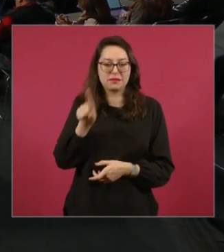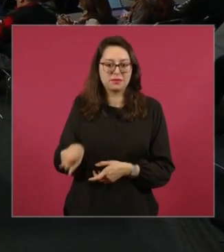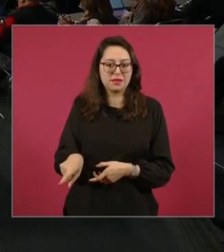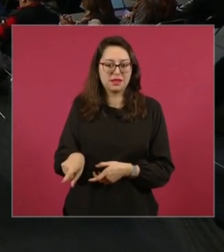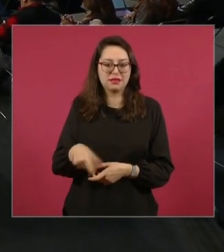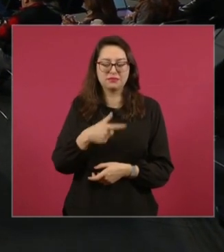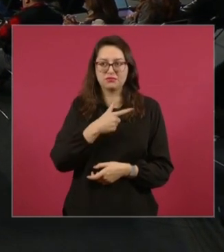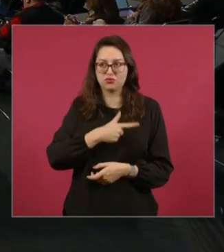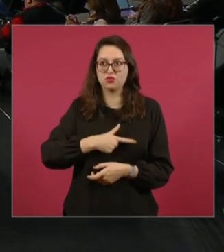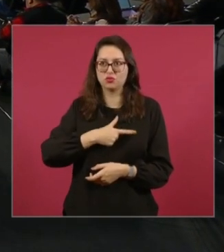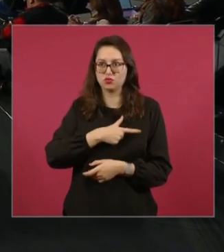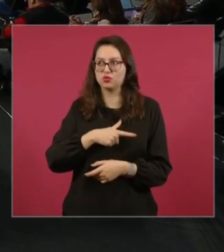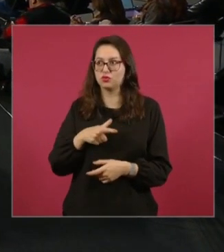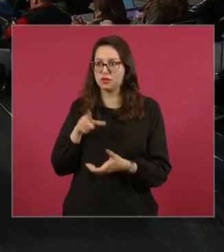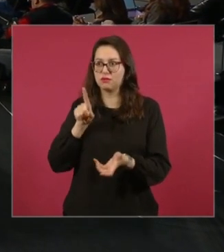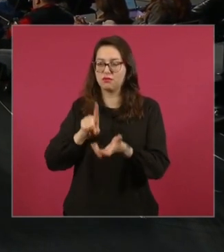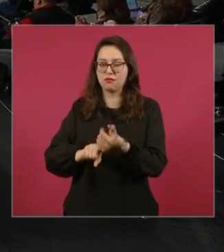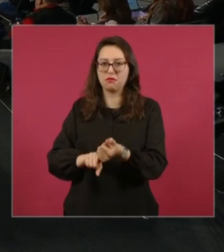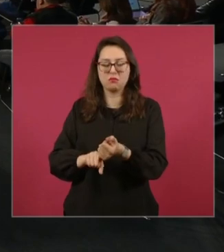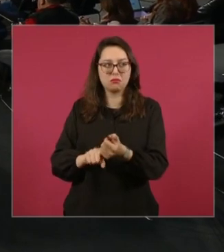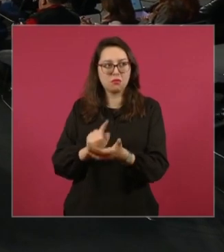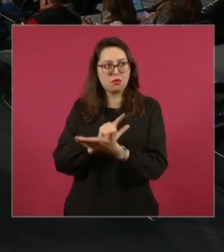cuidadas las ciudades,